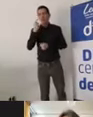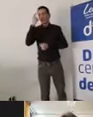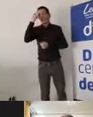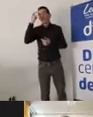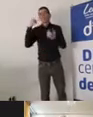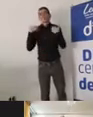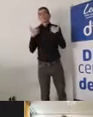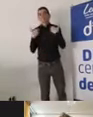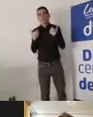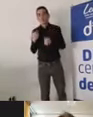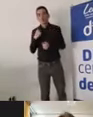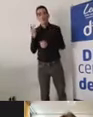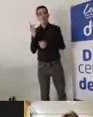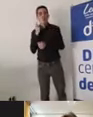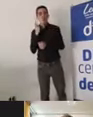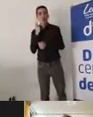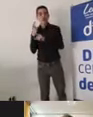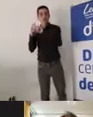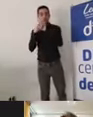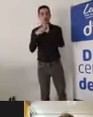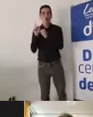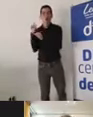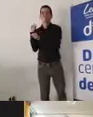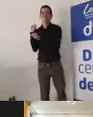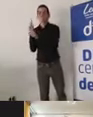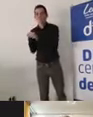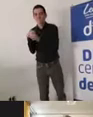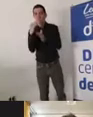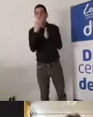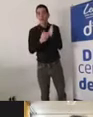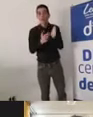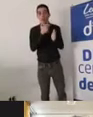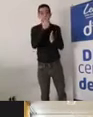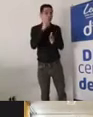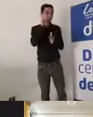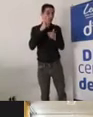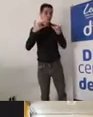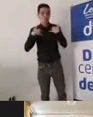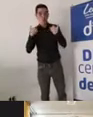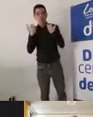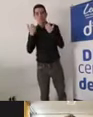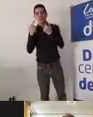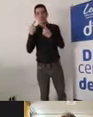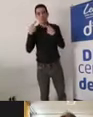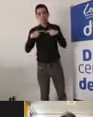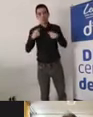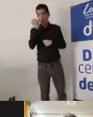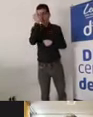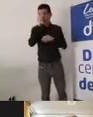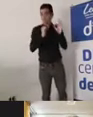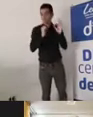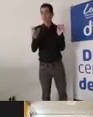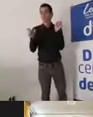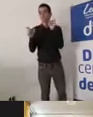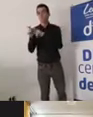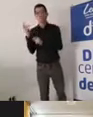políticos, que se metan más ciudadanos, más jóvenes, más mujeres, más activistas a la política. Y hay un rechazo a la autoridad,